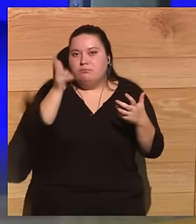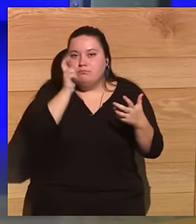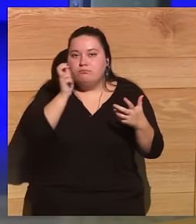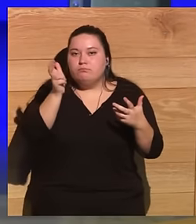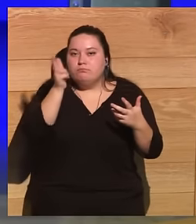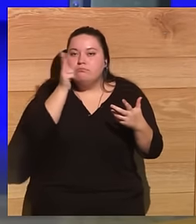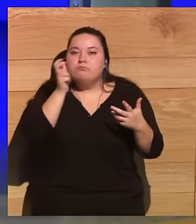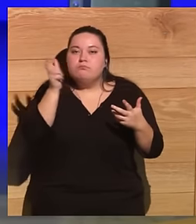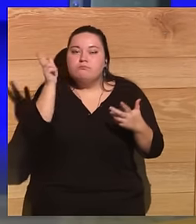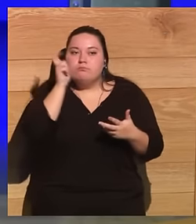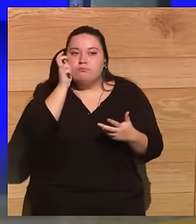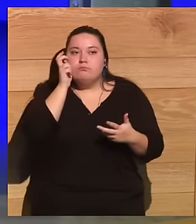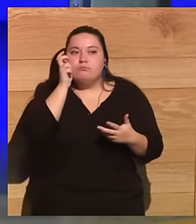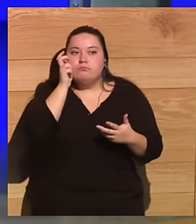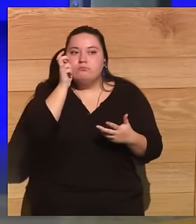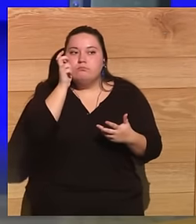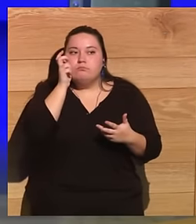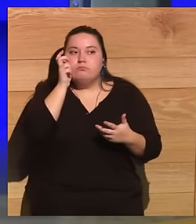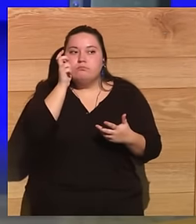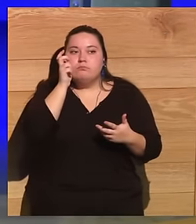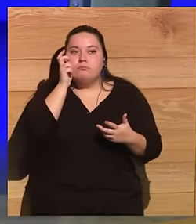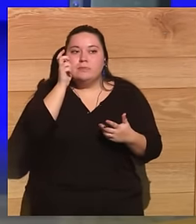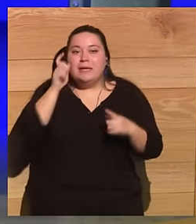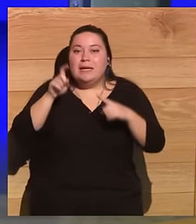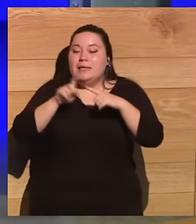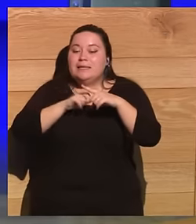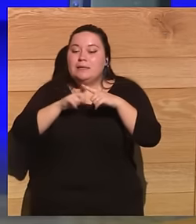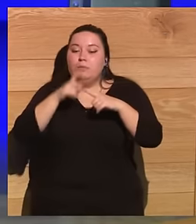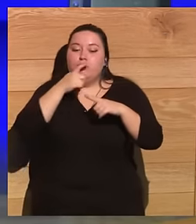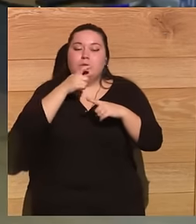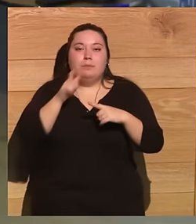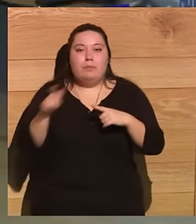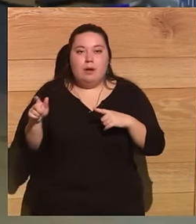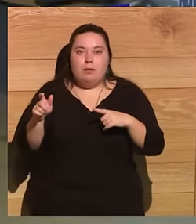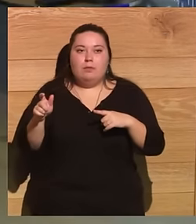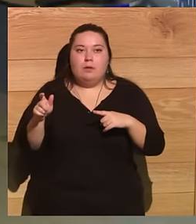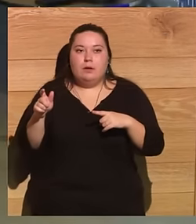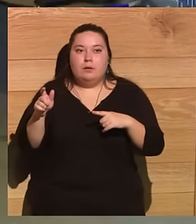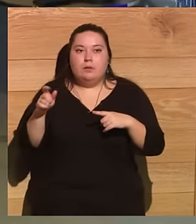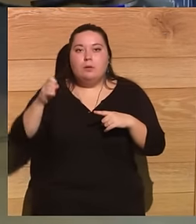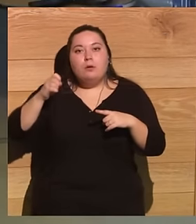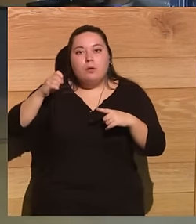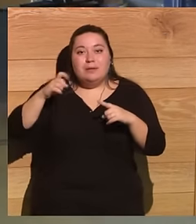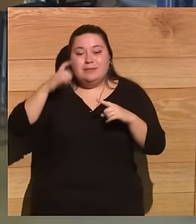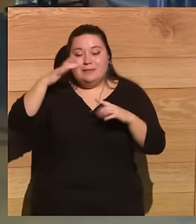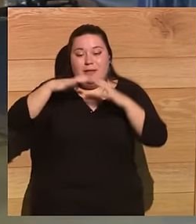oración, y son capaces de mapear qué tipos de palabras van a activar